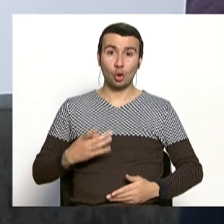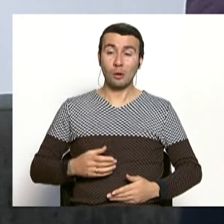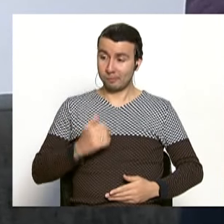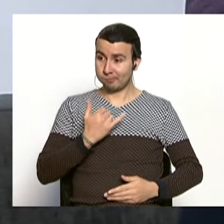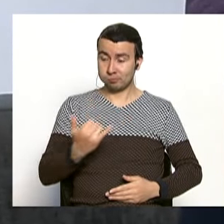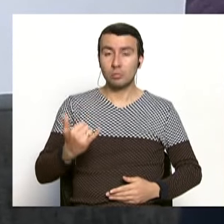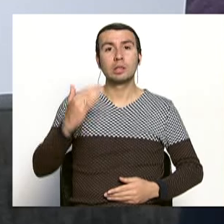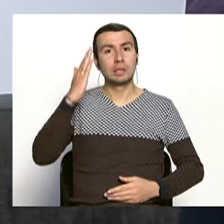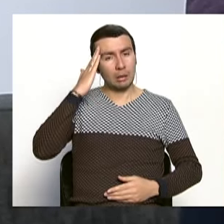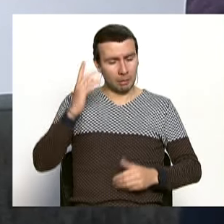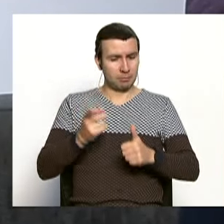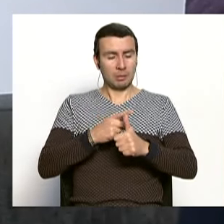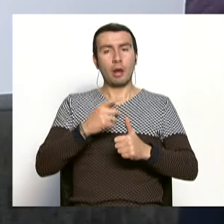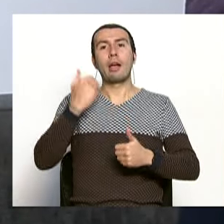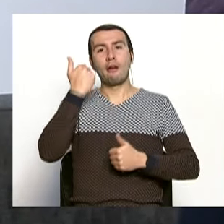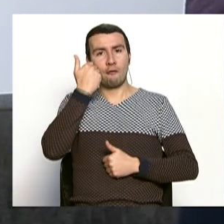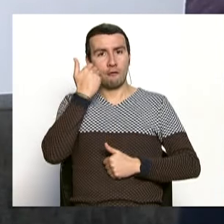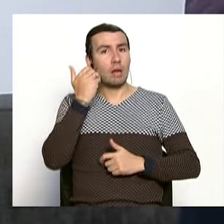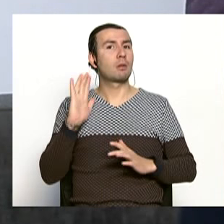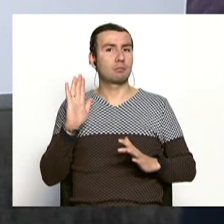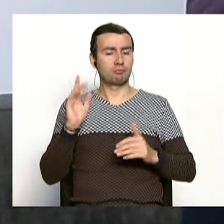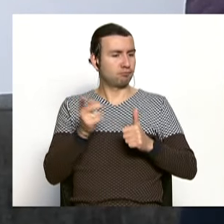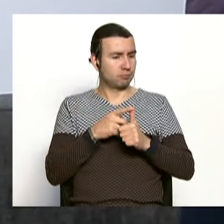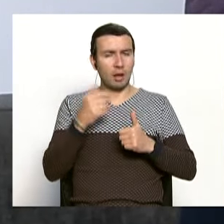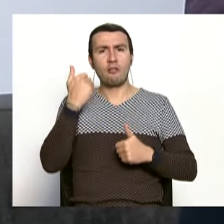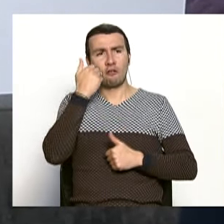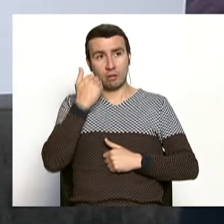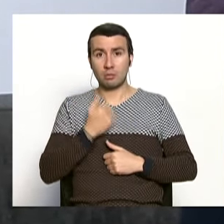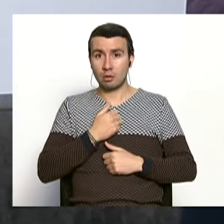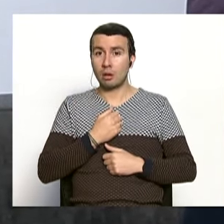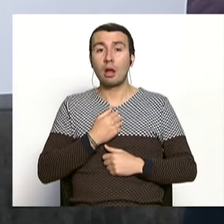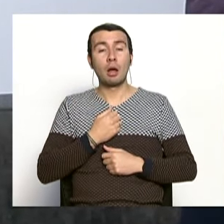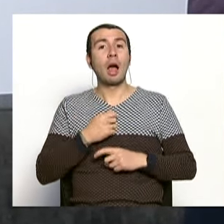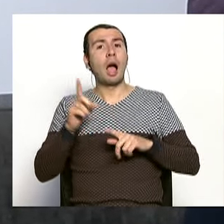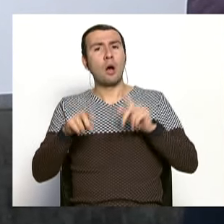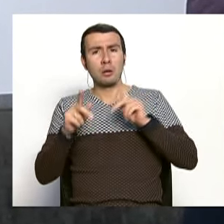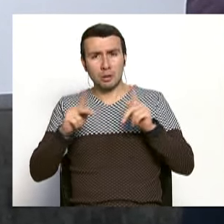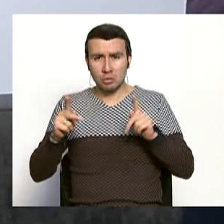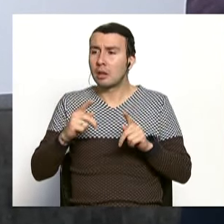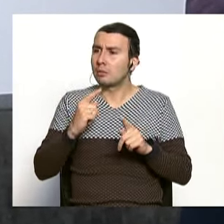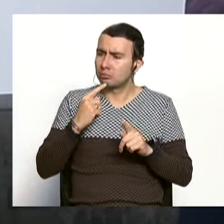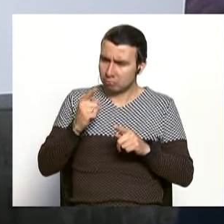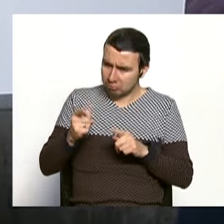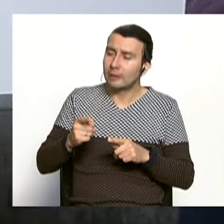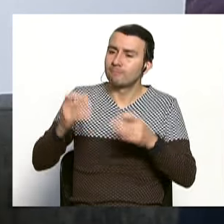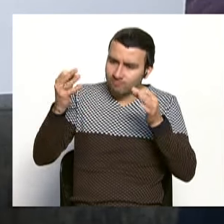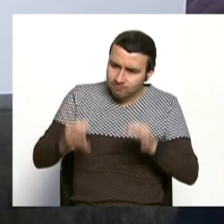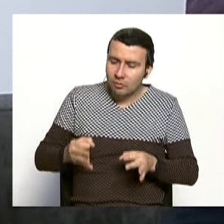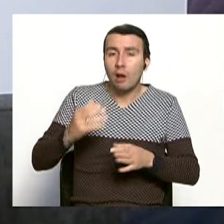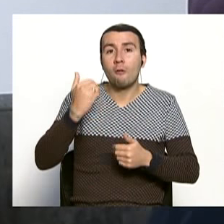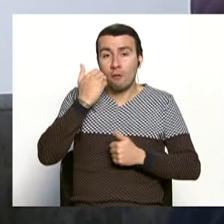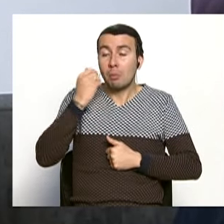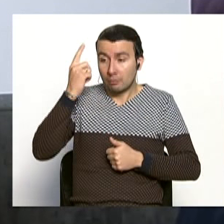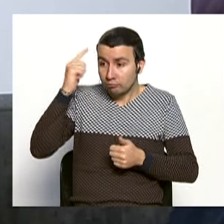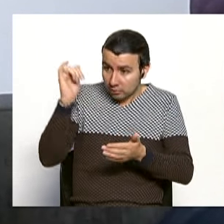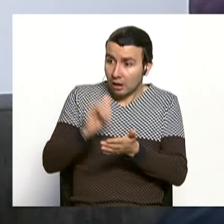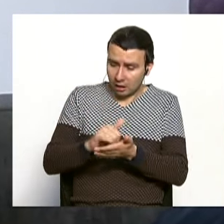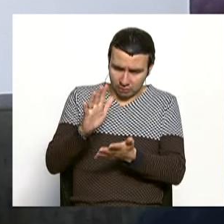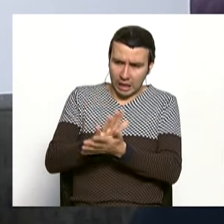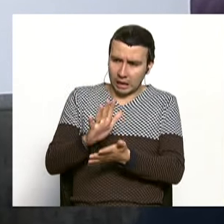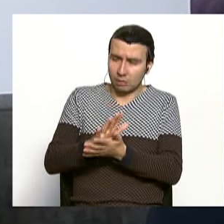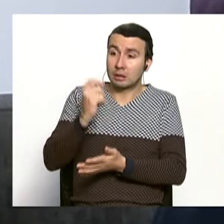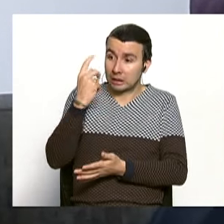que están enfermas y que y que hay personas que están dispuestas a creerles que están enfermas es muy frecuente que las